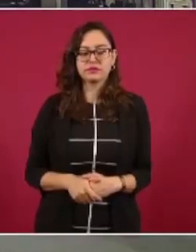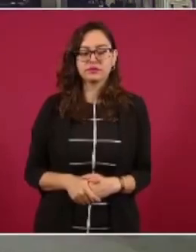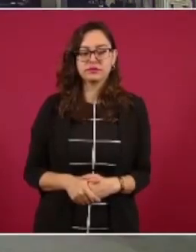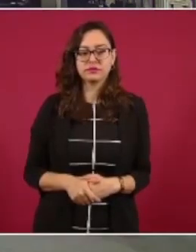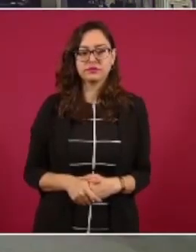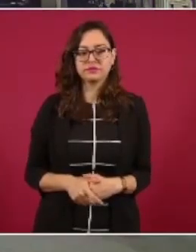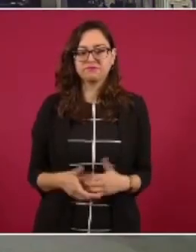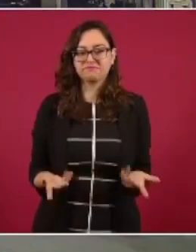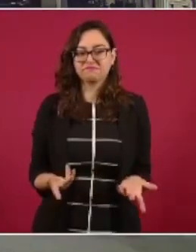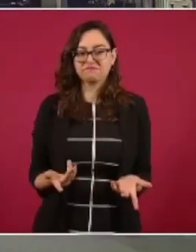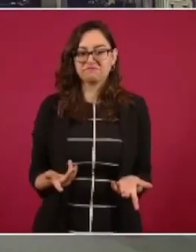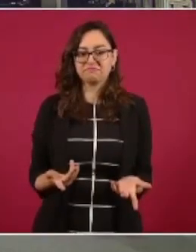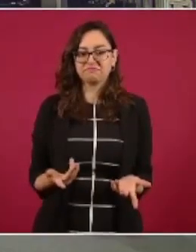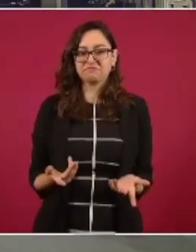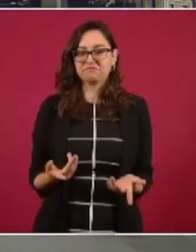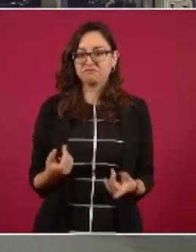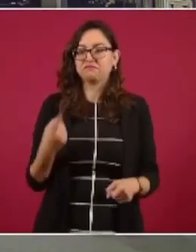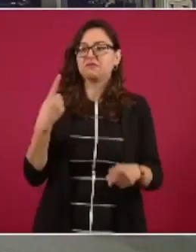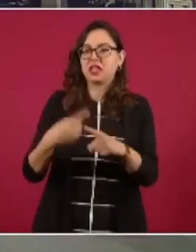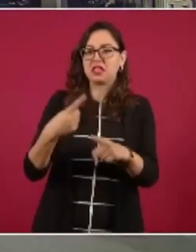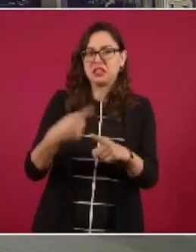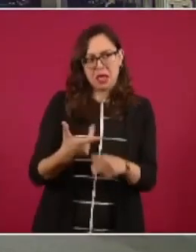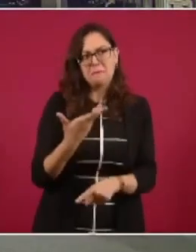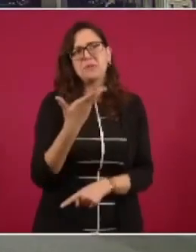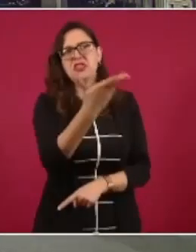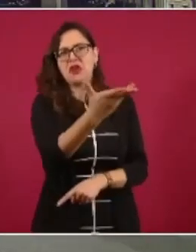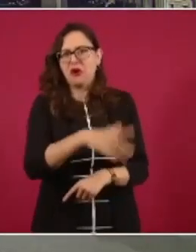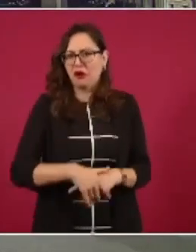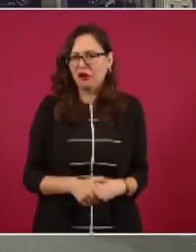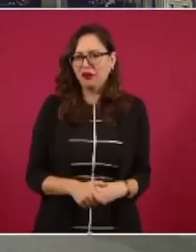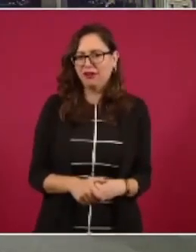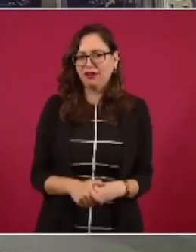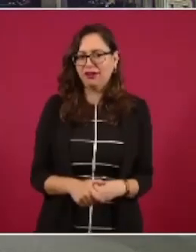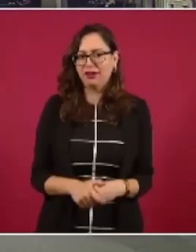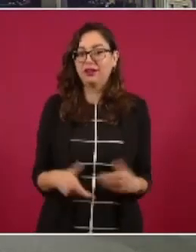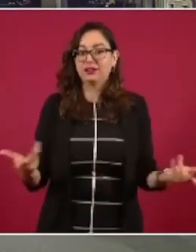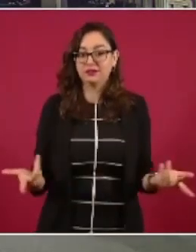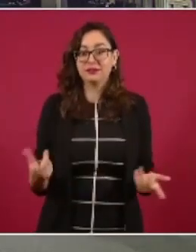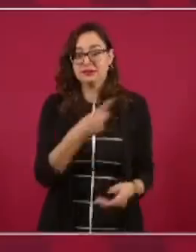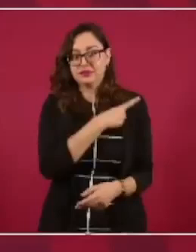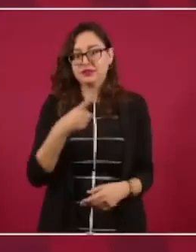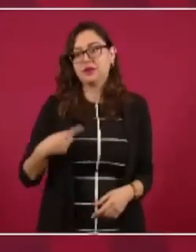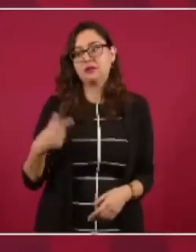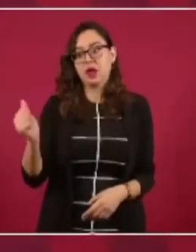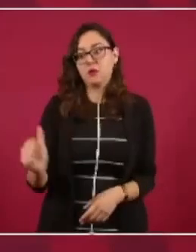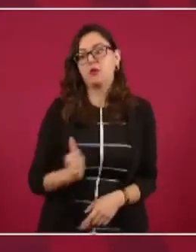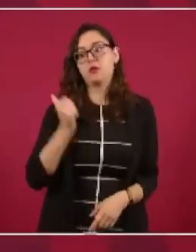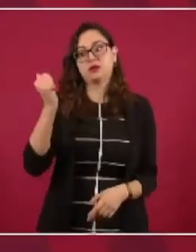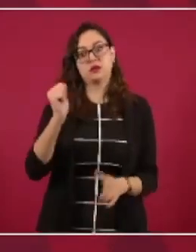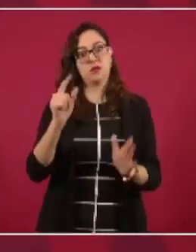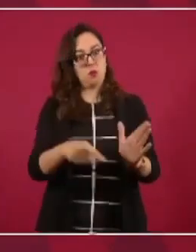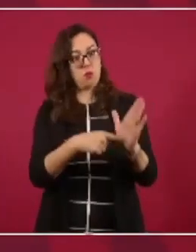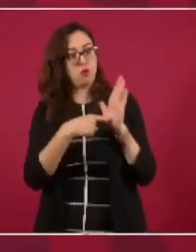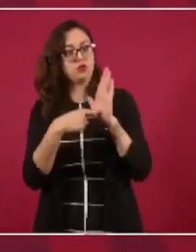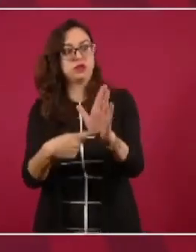Porque si no aprovechamos para aclarar, la avalancha de desinformación